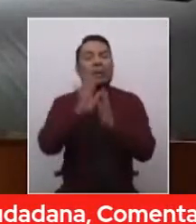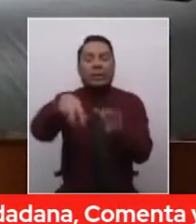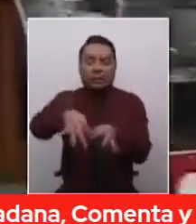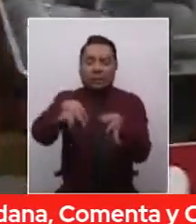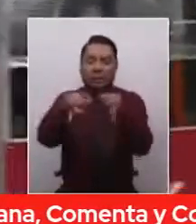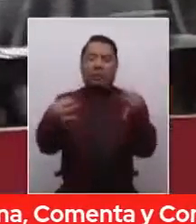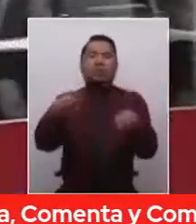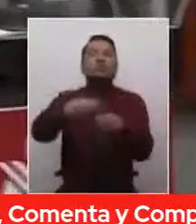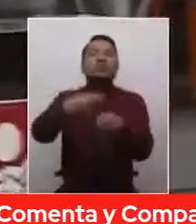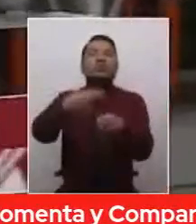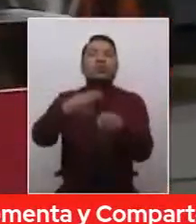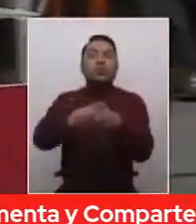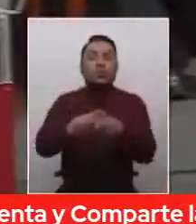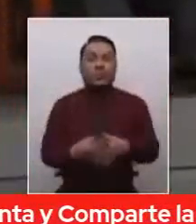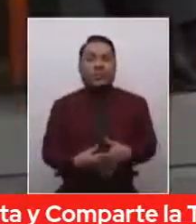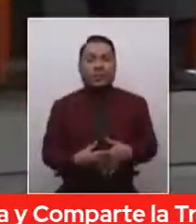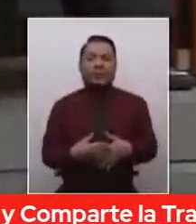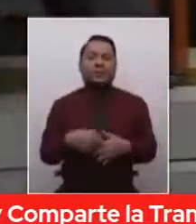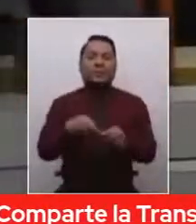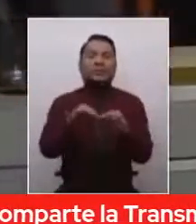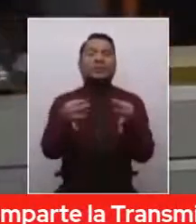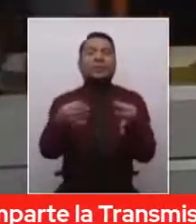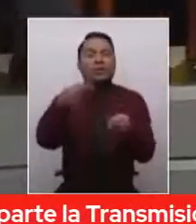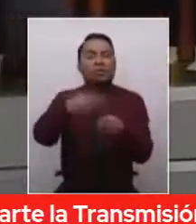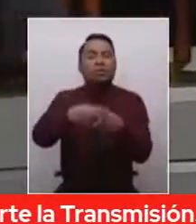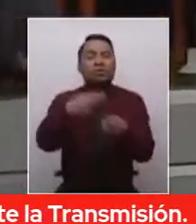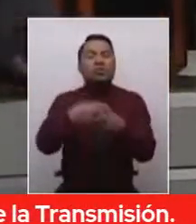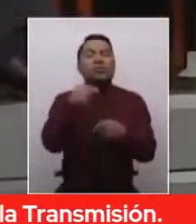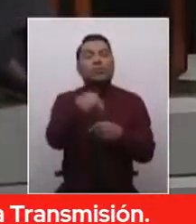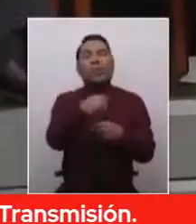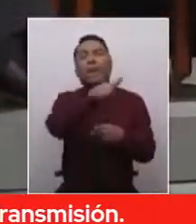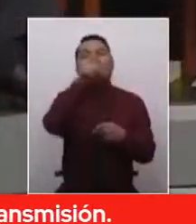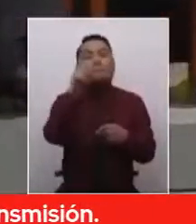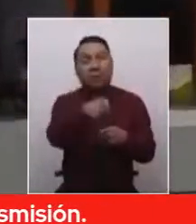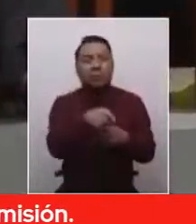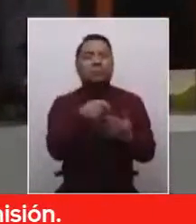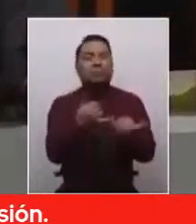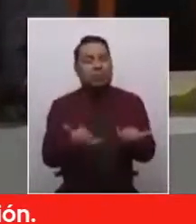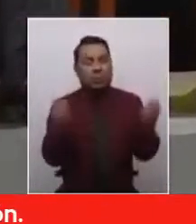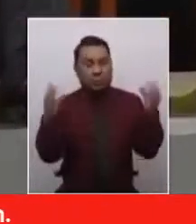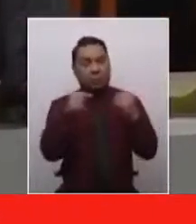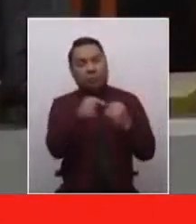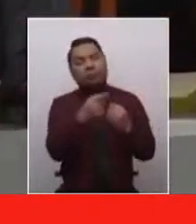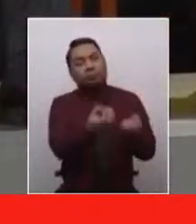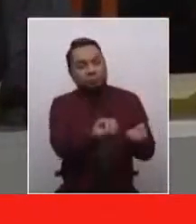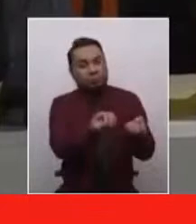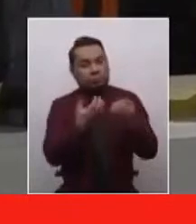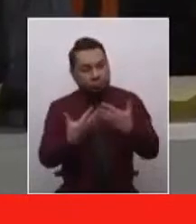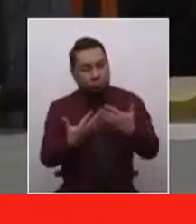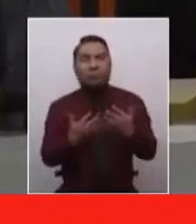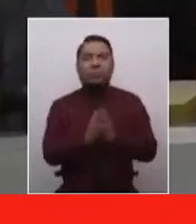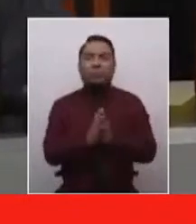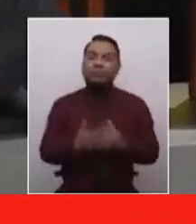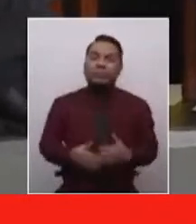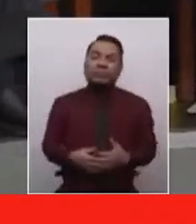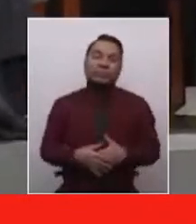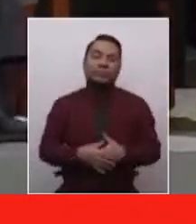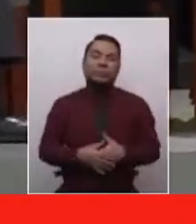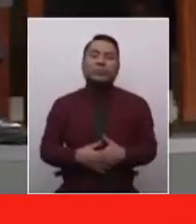retirar el nombre del ciudadano o ciudadana que le hará una pregunta esta noche en este debate municipal. Candidato